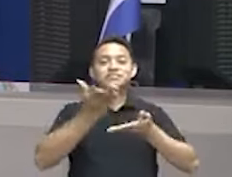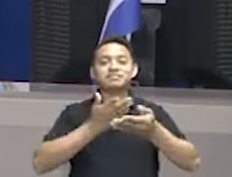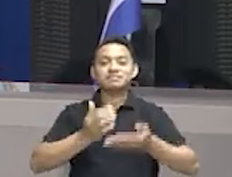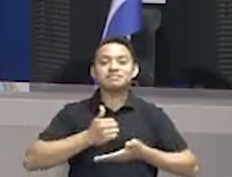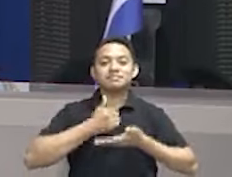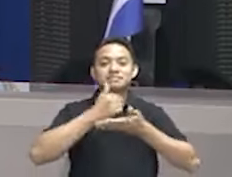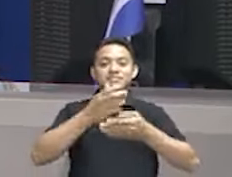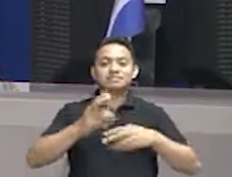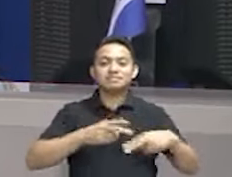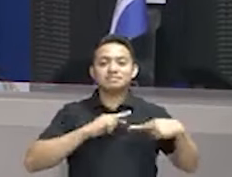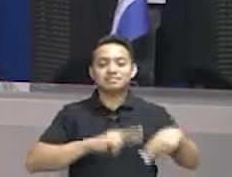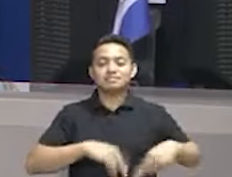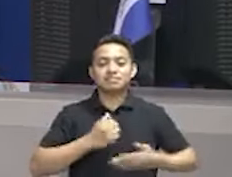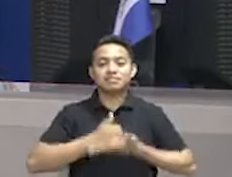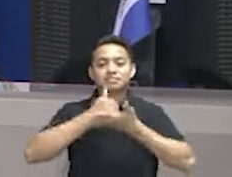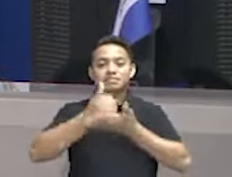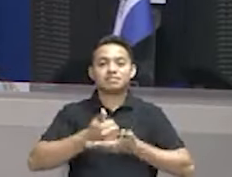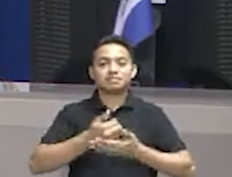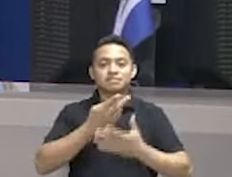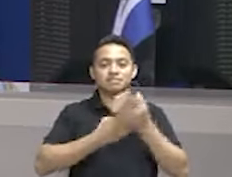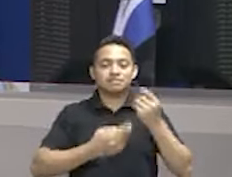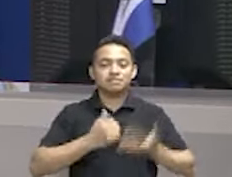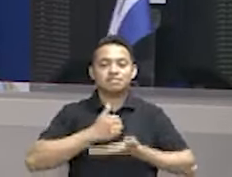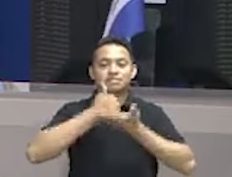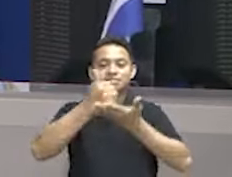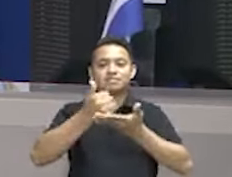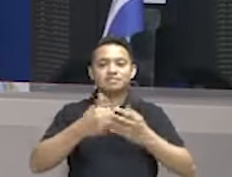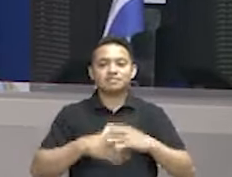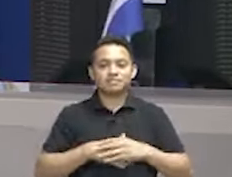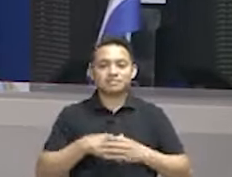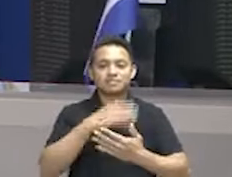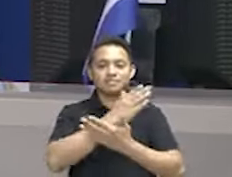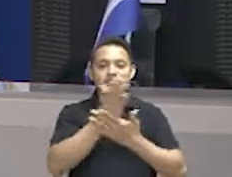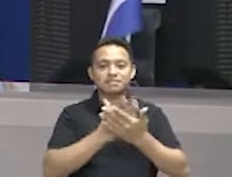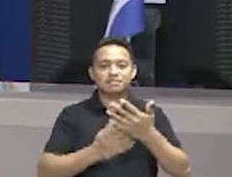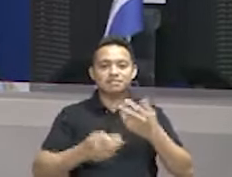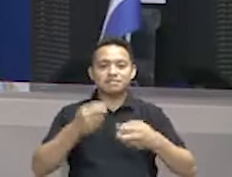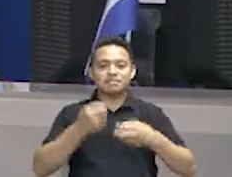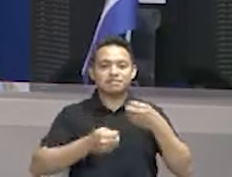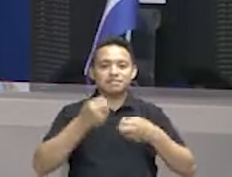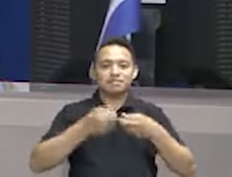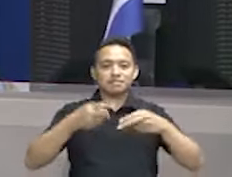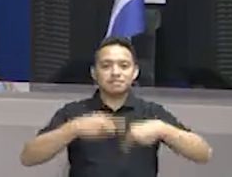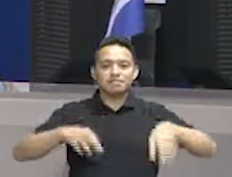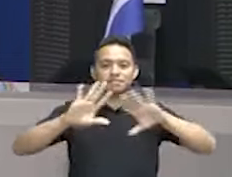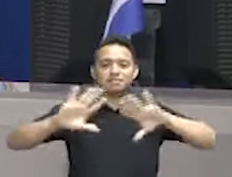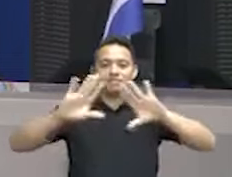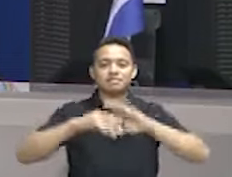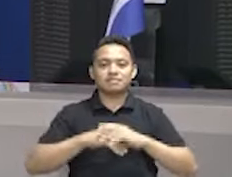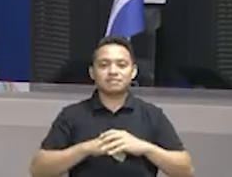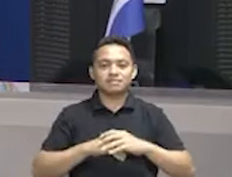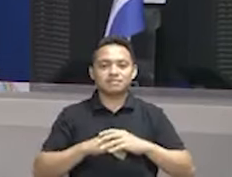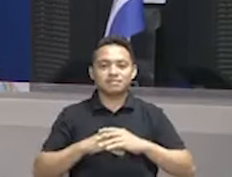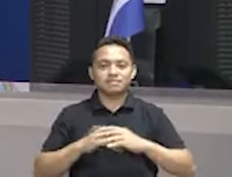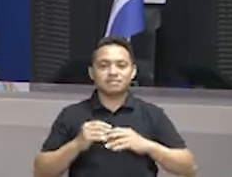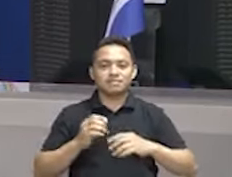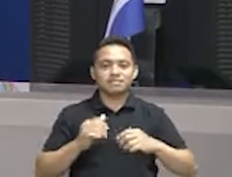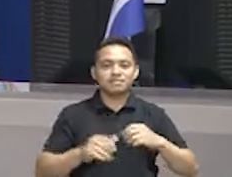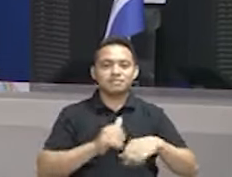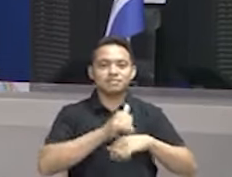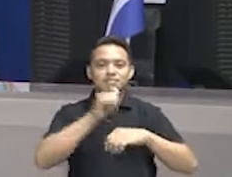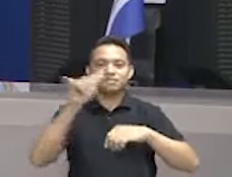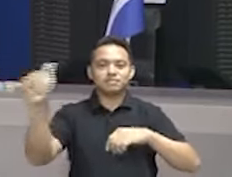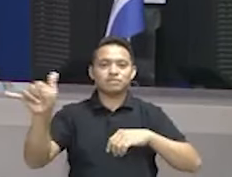humanitaria de beneficio mutuo en caso de situaciones de emergencia, así como la salida de tropas, naves y